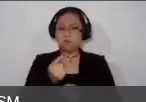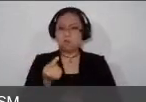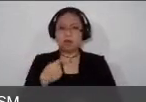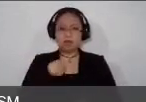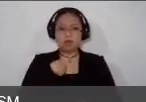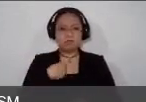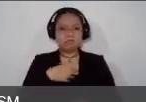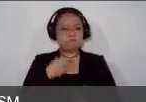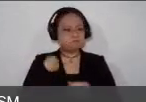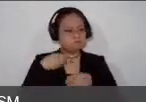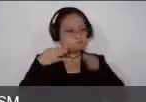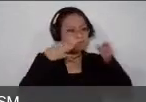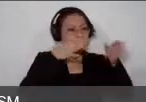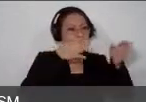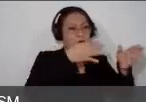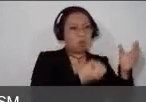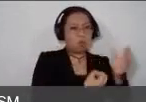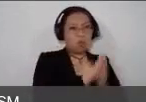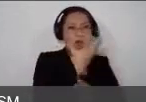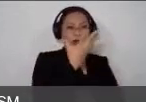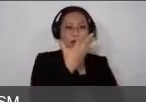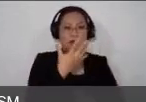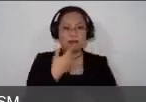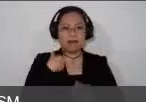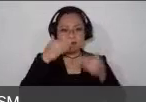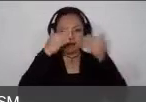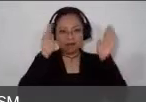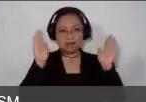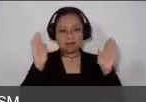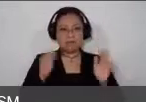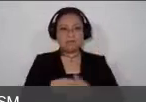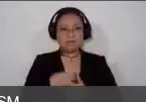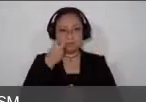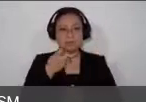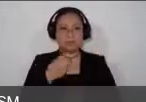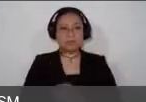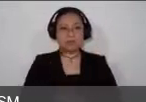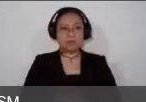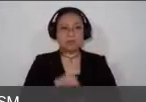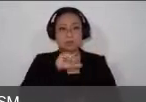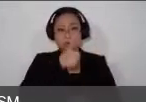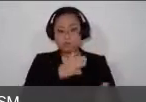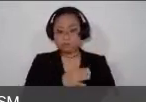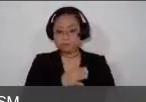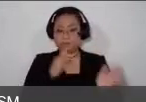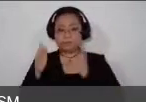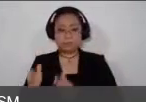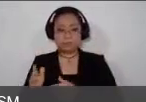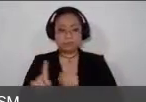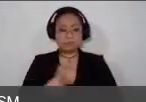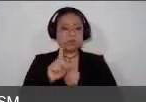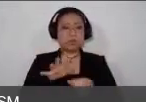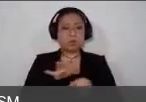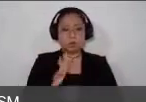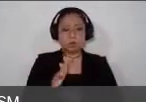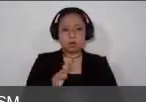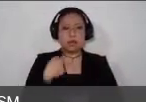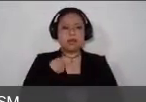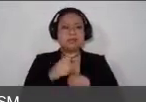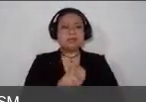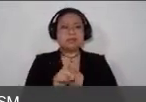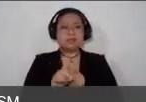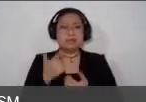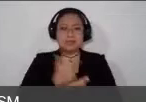la segunda piedra fue la enfermedad del diagnóstico de la enfermedad incurable de mi esposo